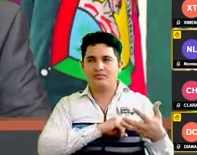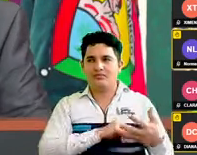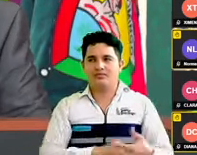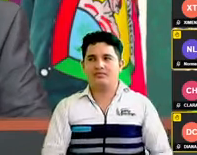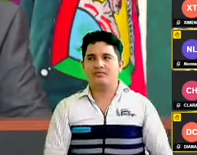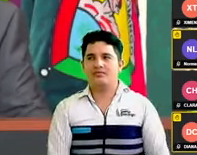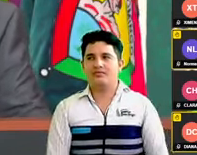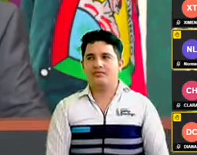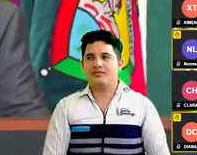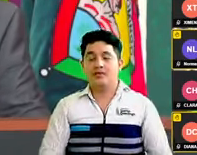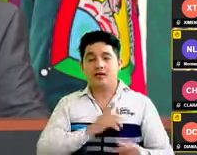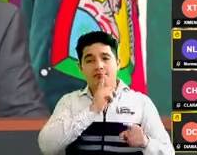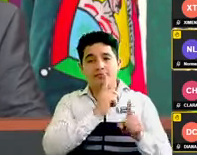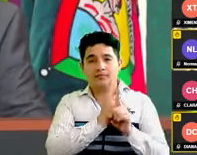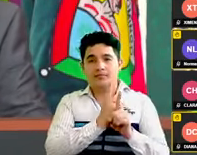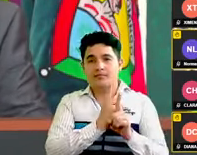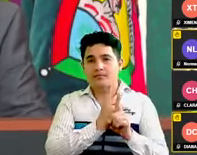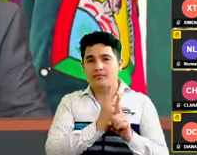Si bien es cierto,